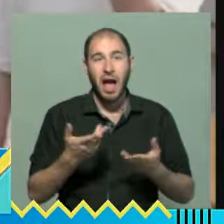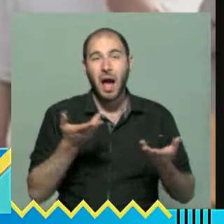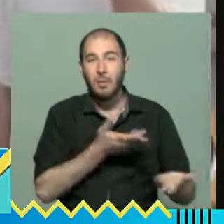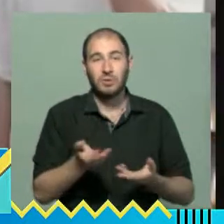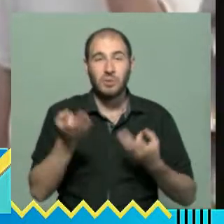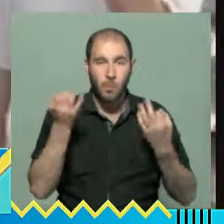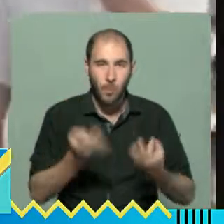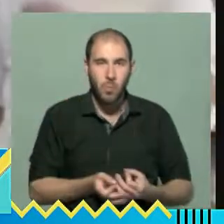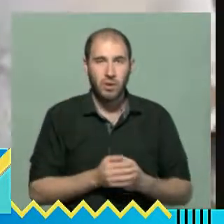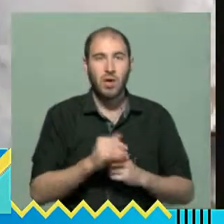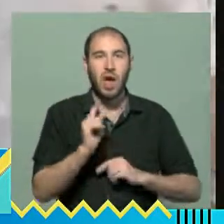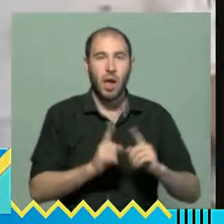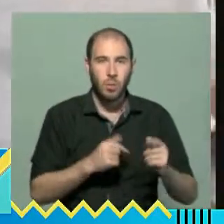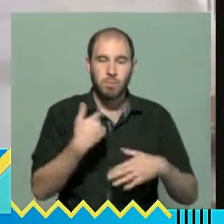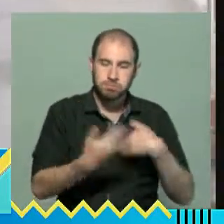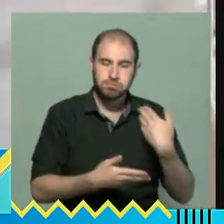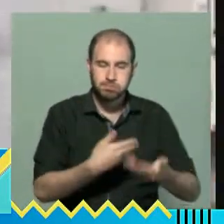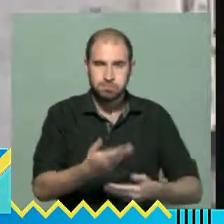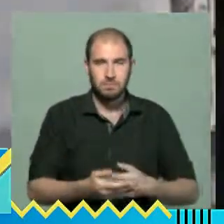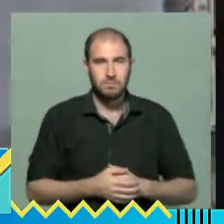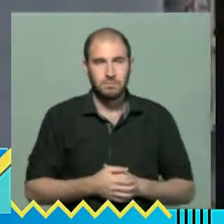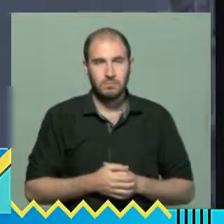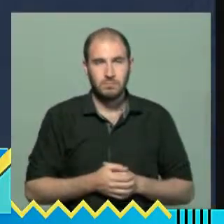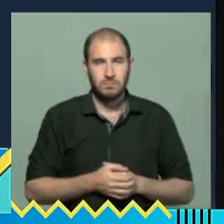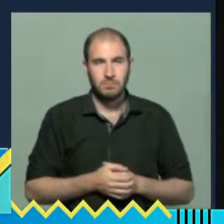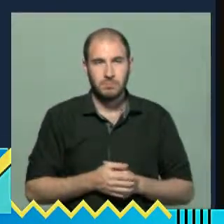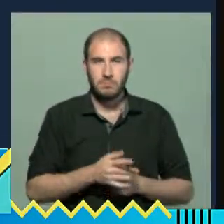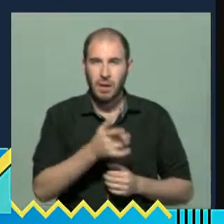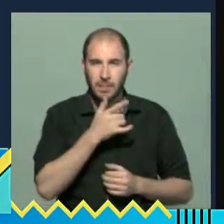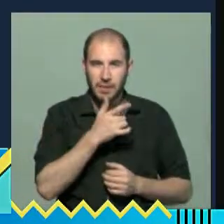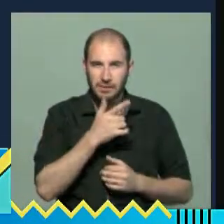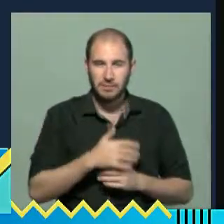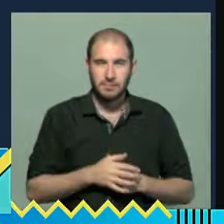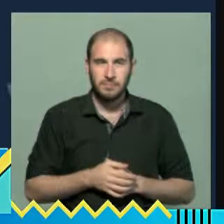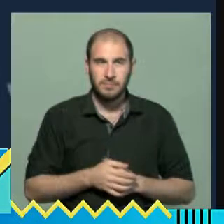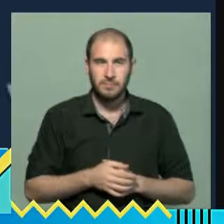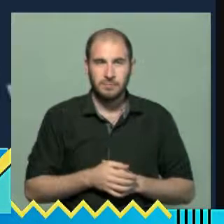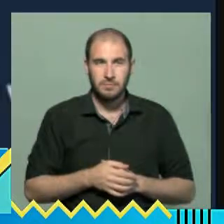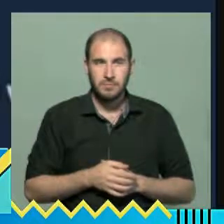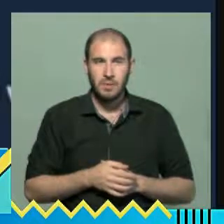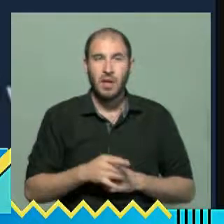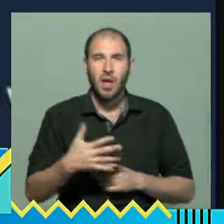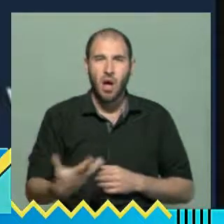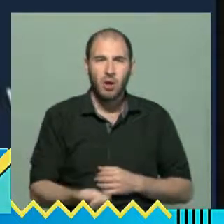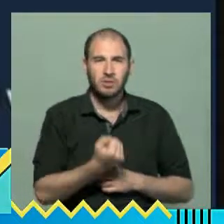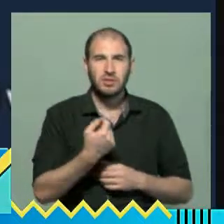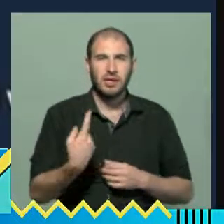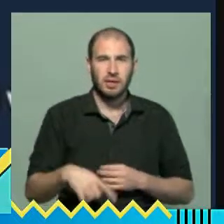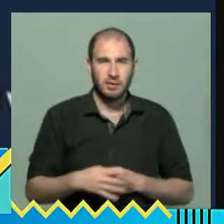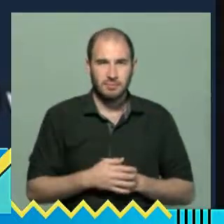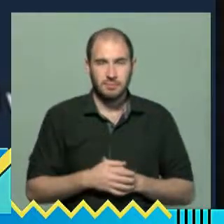Bueno, algunos vamos pudiendo hacer y creo que lo que se rescata sobre todo es